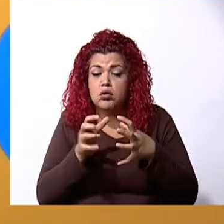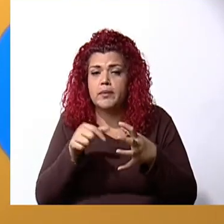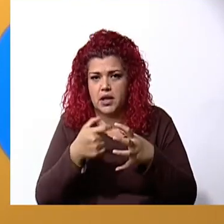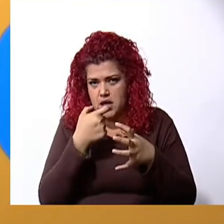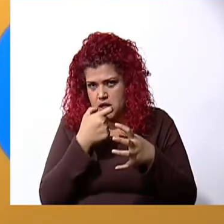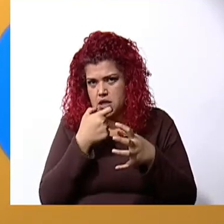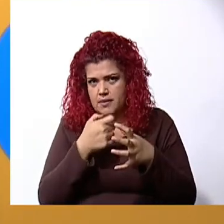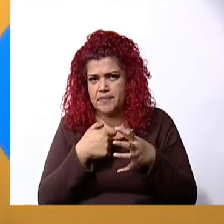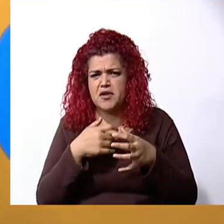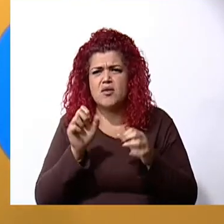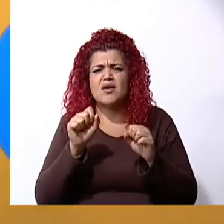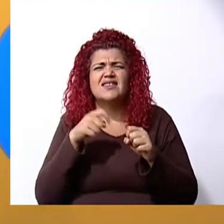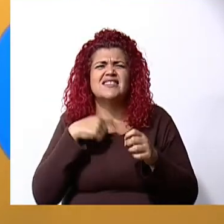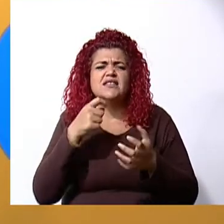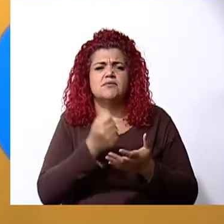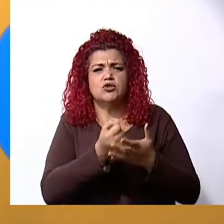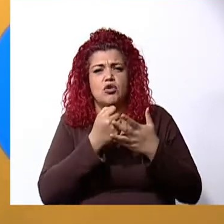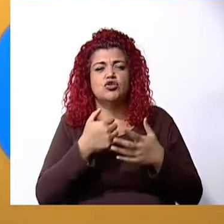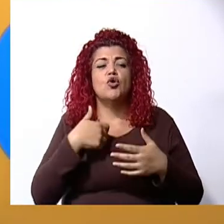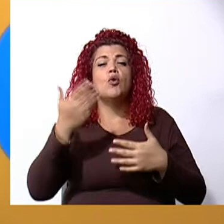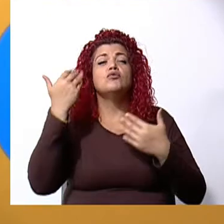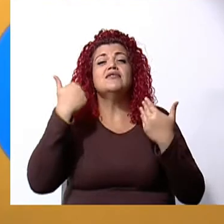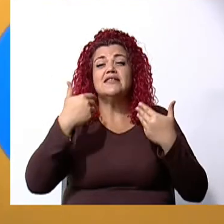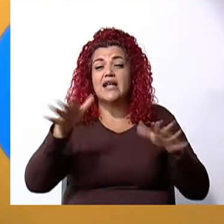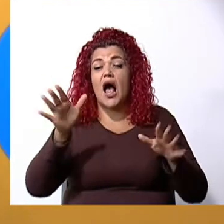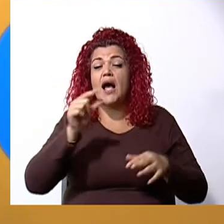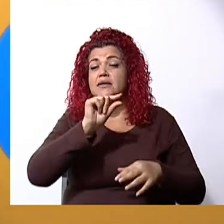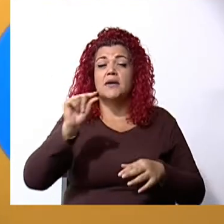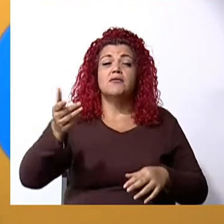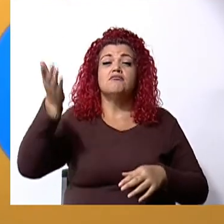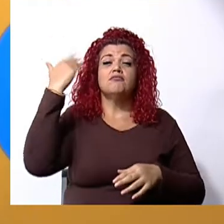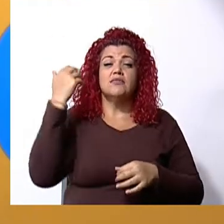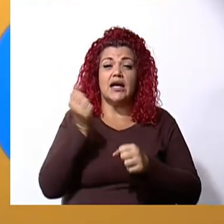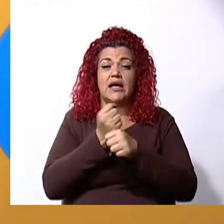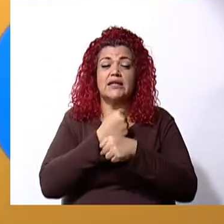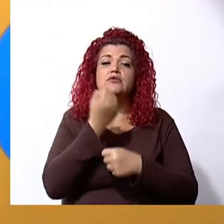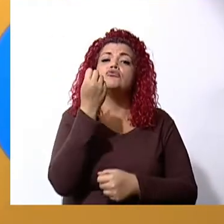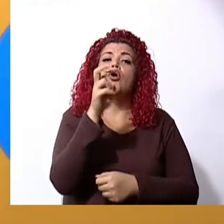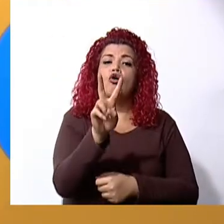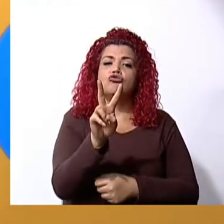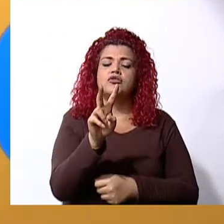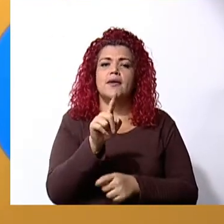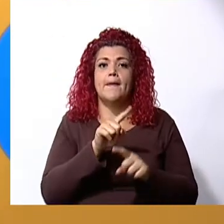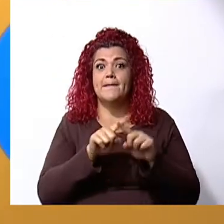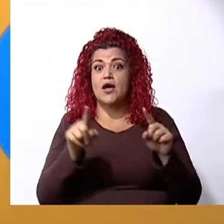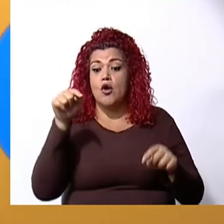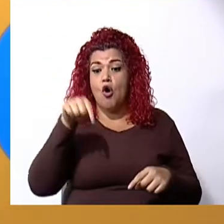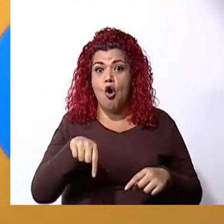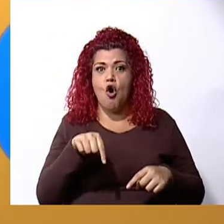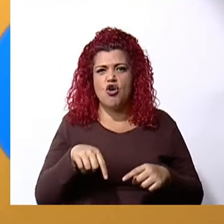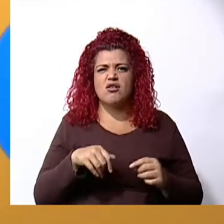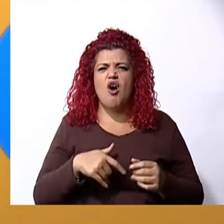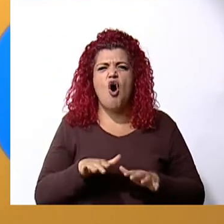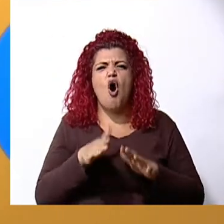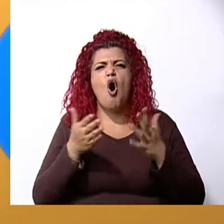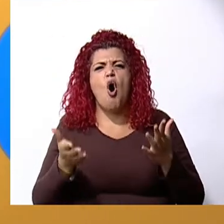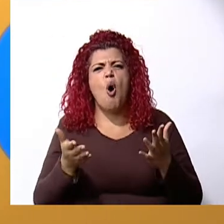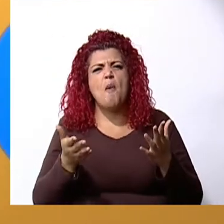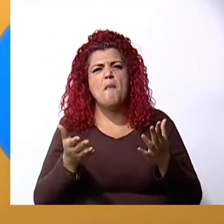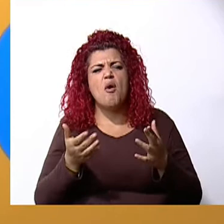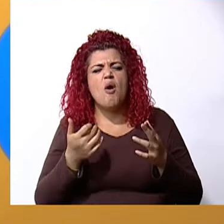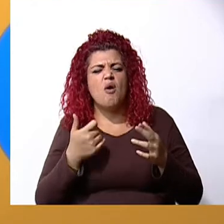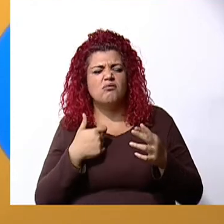ayuden. Nosotros hicimos 12 la semana pasada, pero Hoy vamos a ver cómo